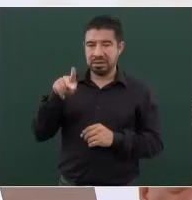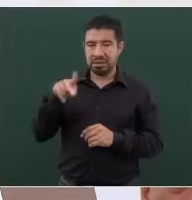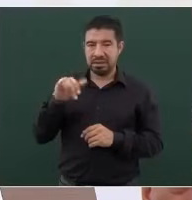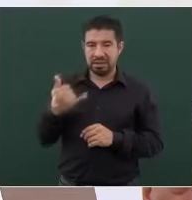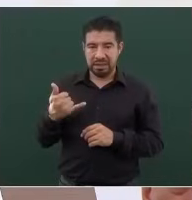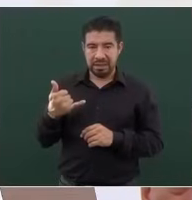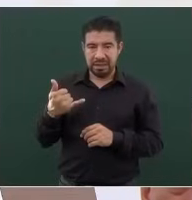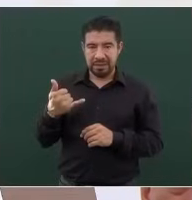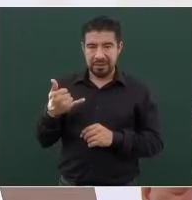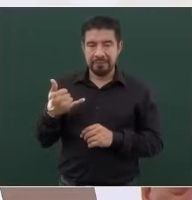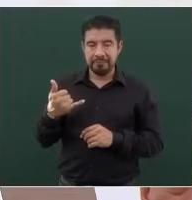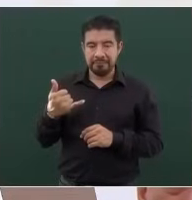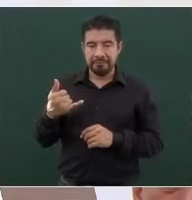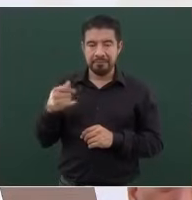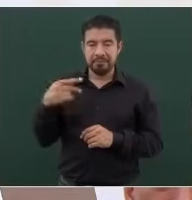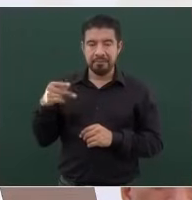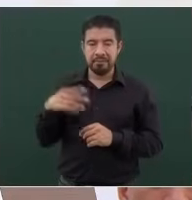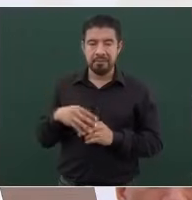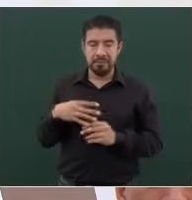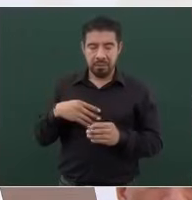extraordinario escritor, prosista,